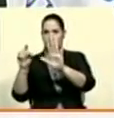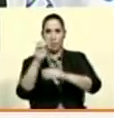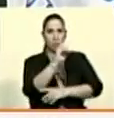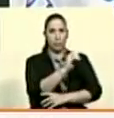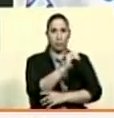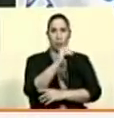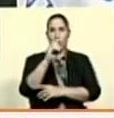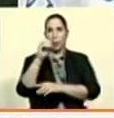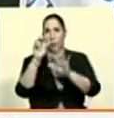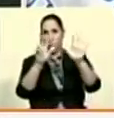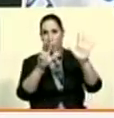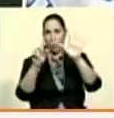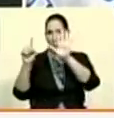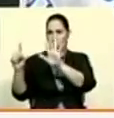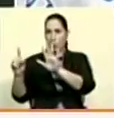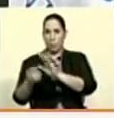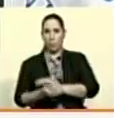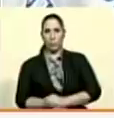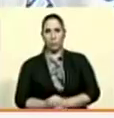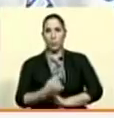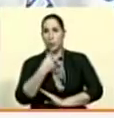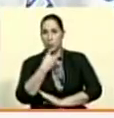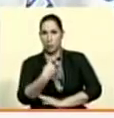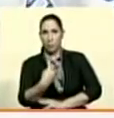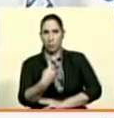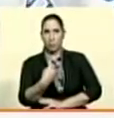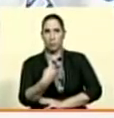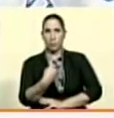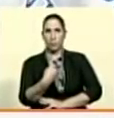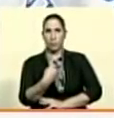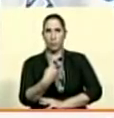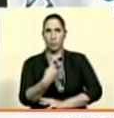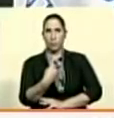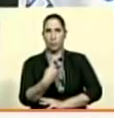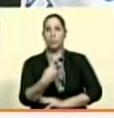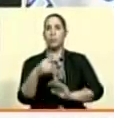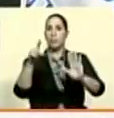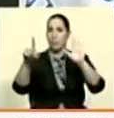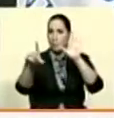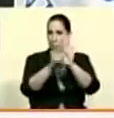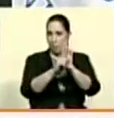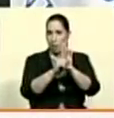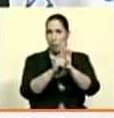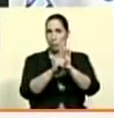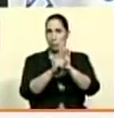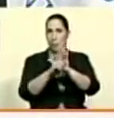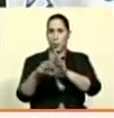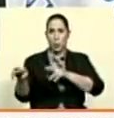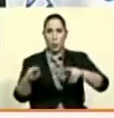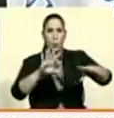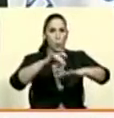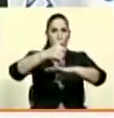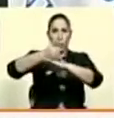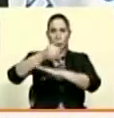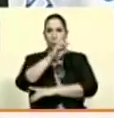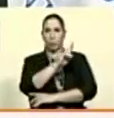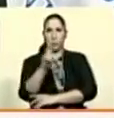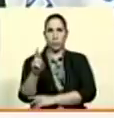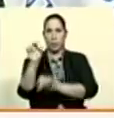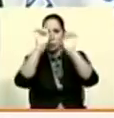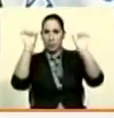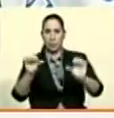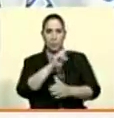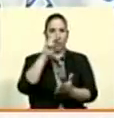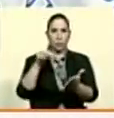16726086, de conformidad con lo previsto en la Ley Orgánica de la Contraloría General de la República y del Sistema